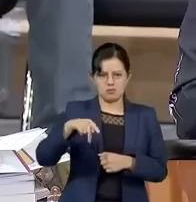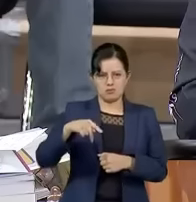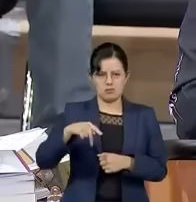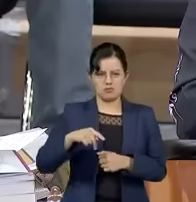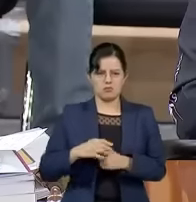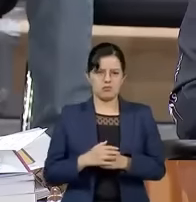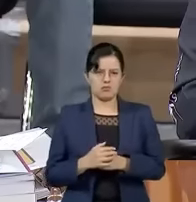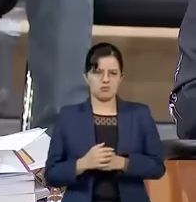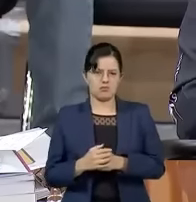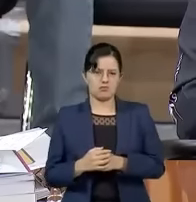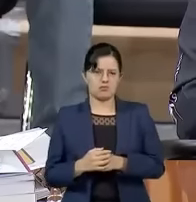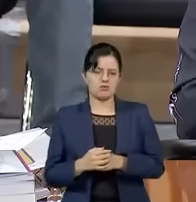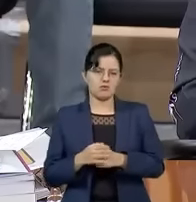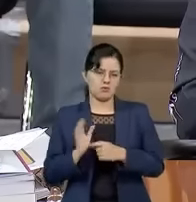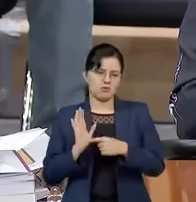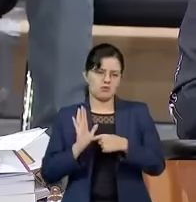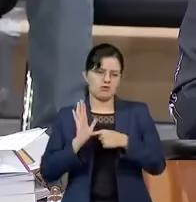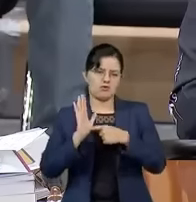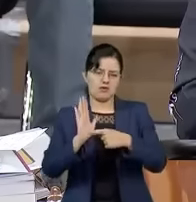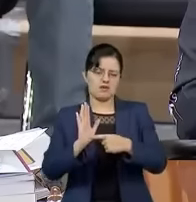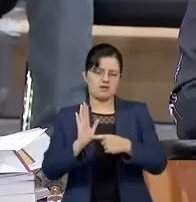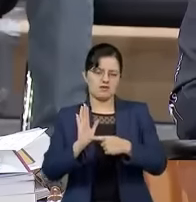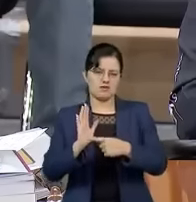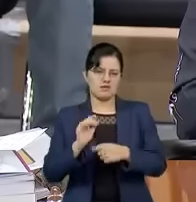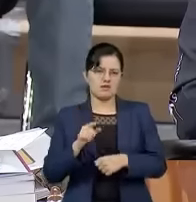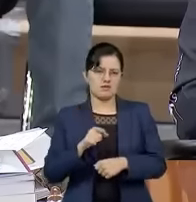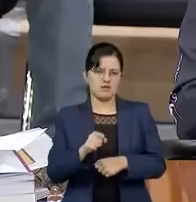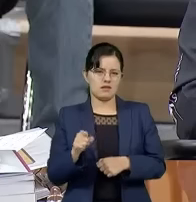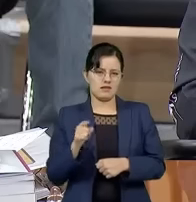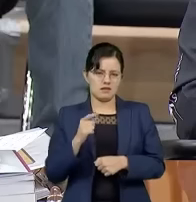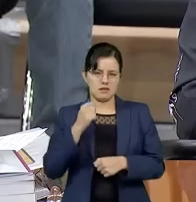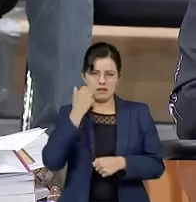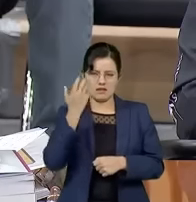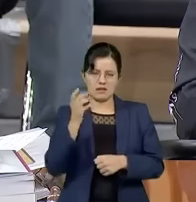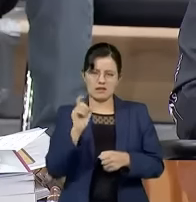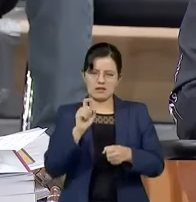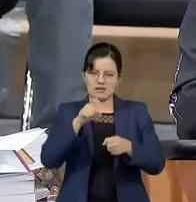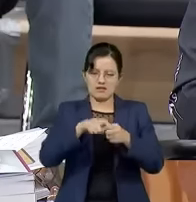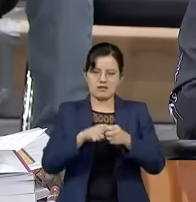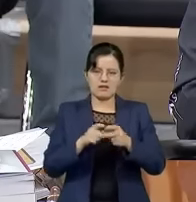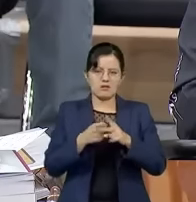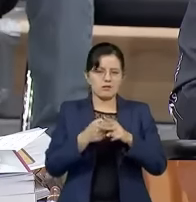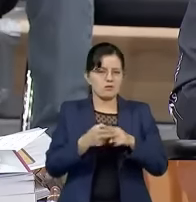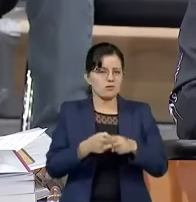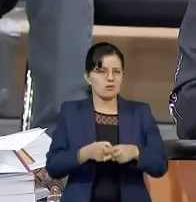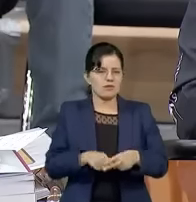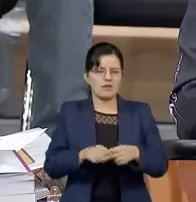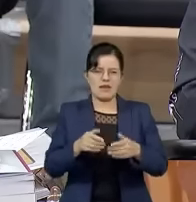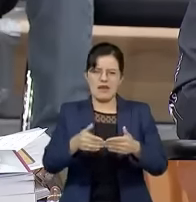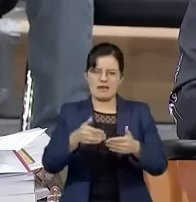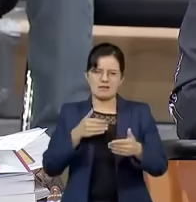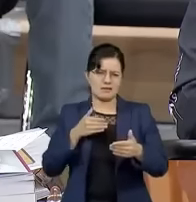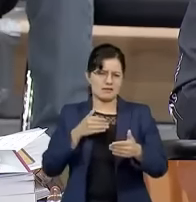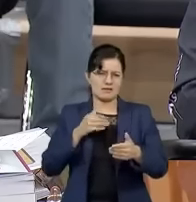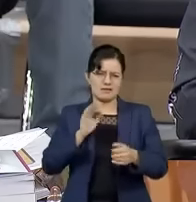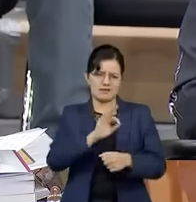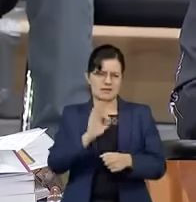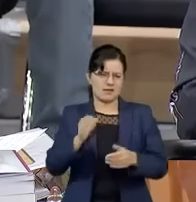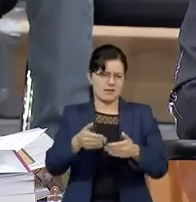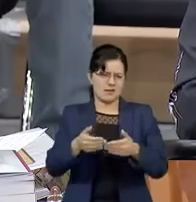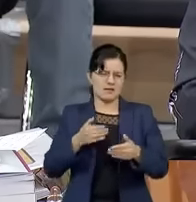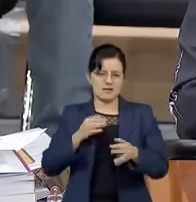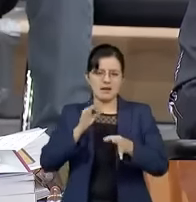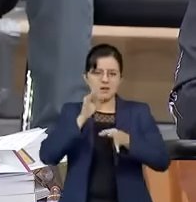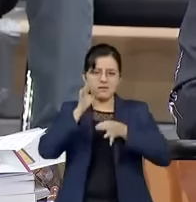como él les dice y arrancó una Clara campaña anticipada que